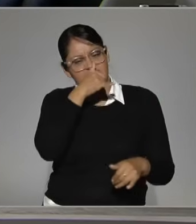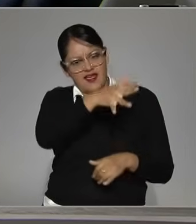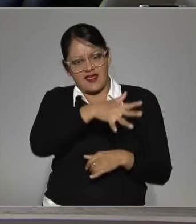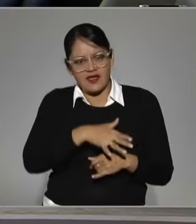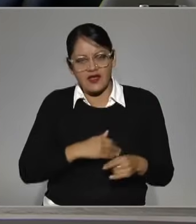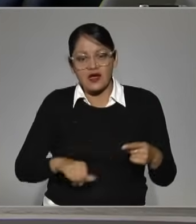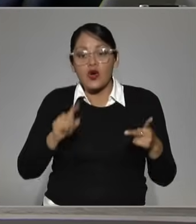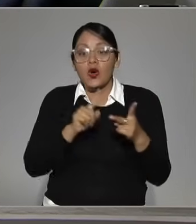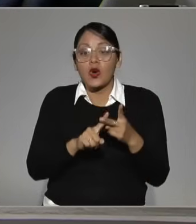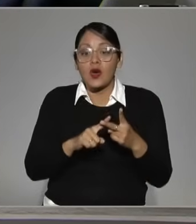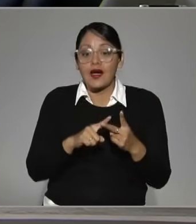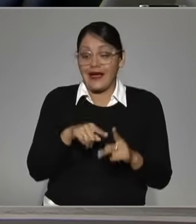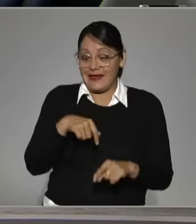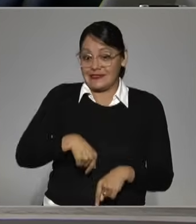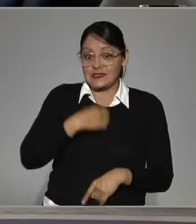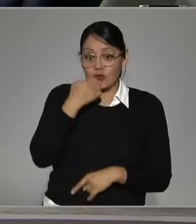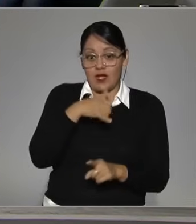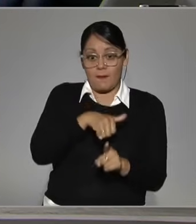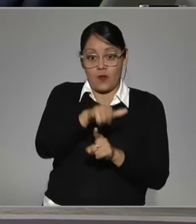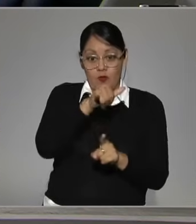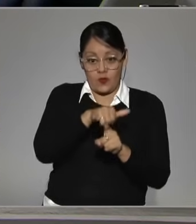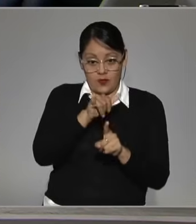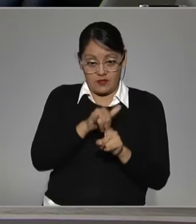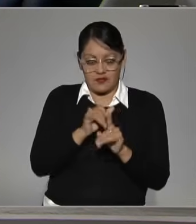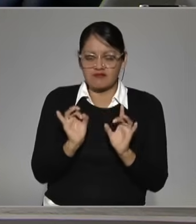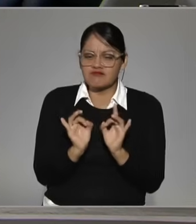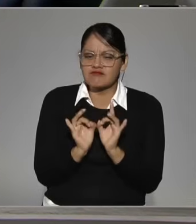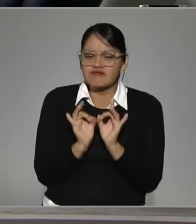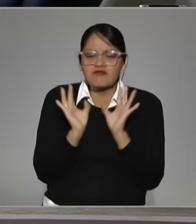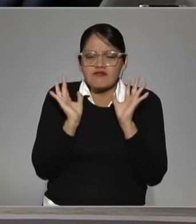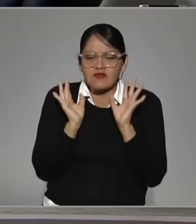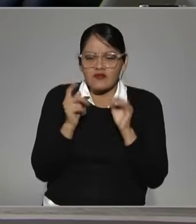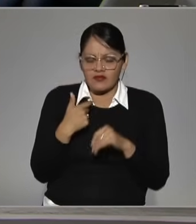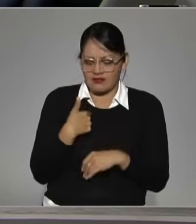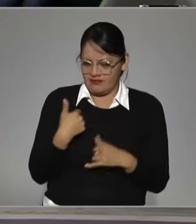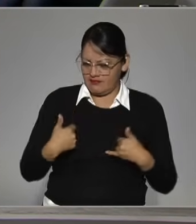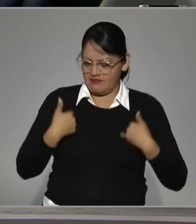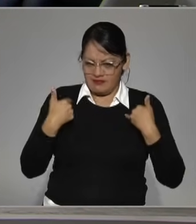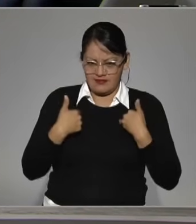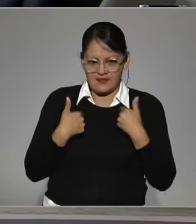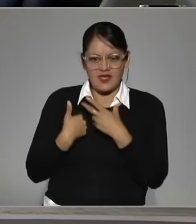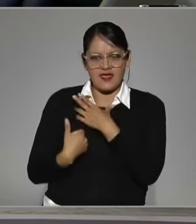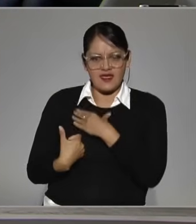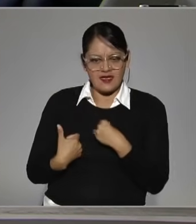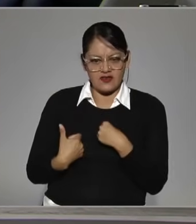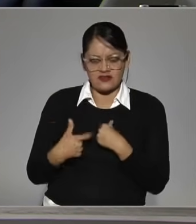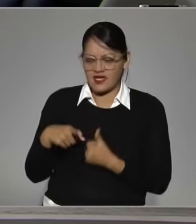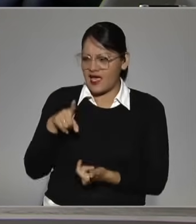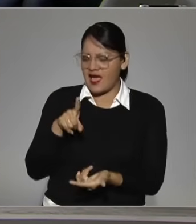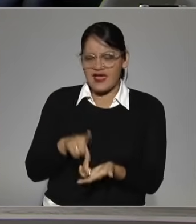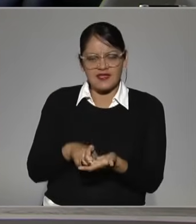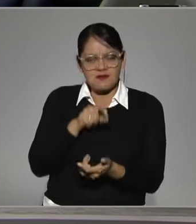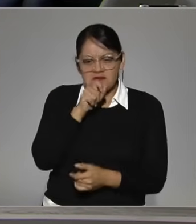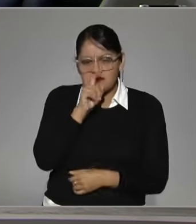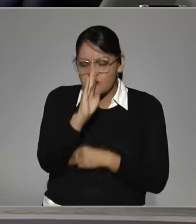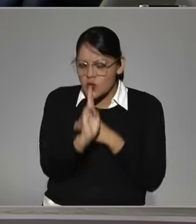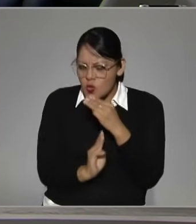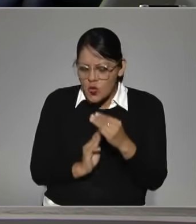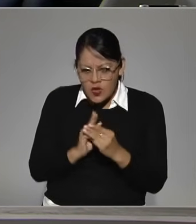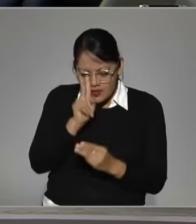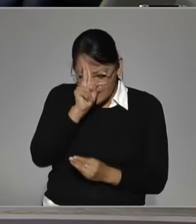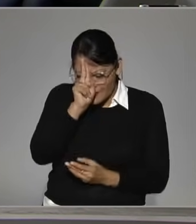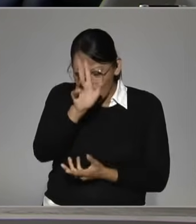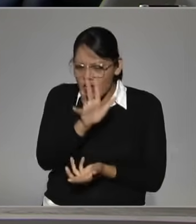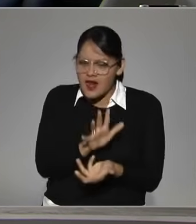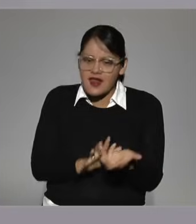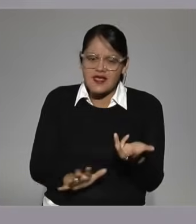que existe en la escuela. Y de repente nos encontramos que nuestros jóvenes, nuestros hijos están inmersos en este mundo violento que no